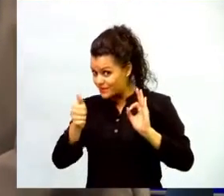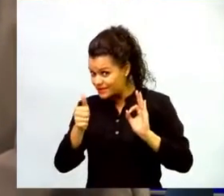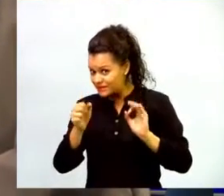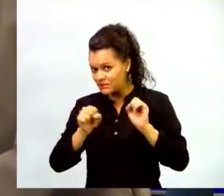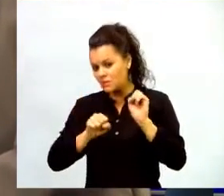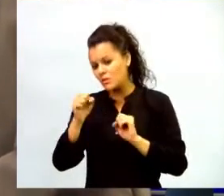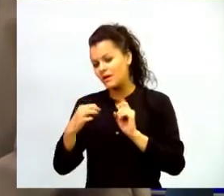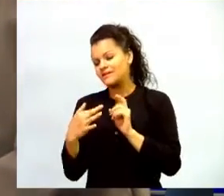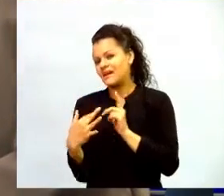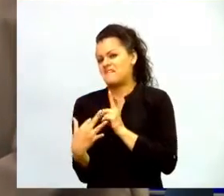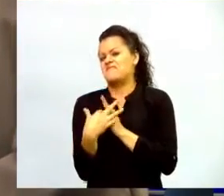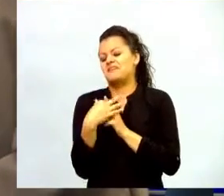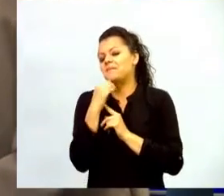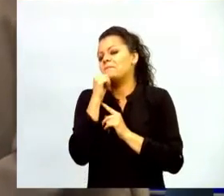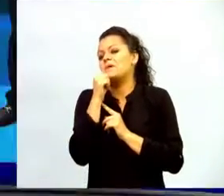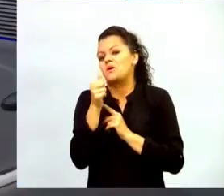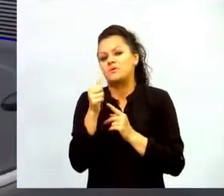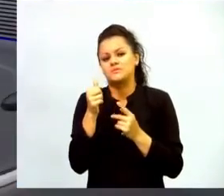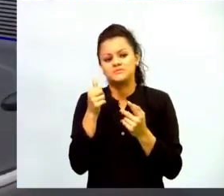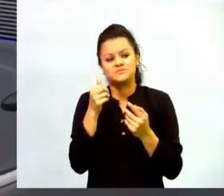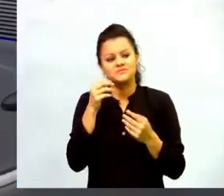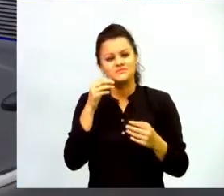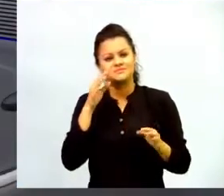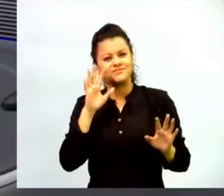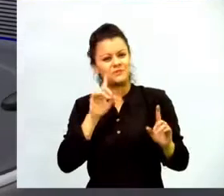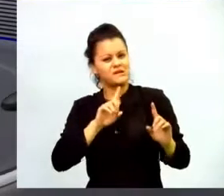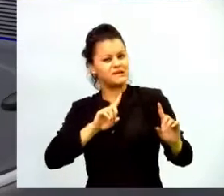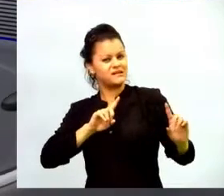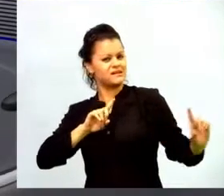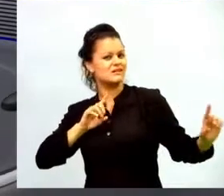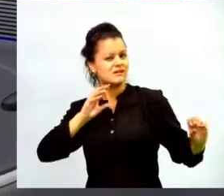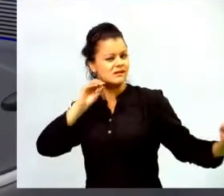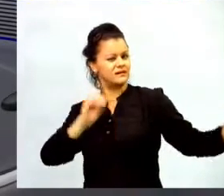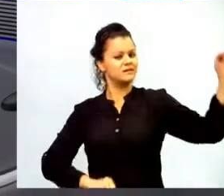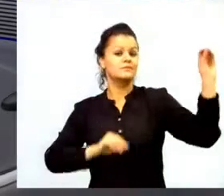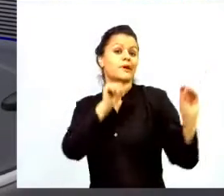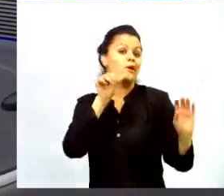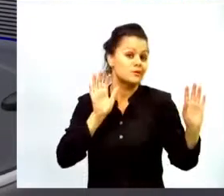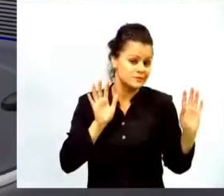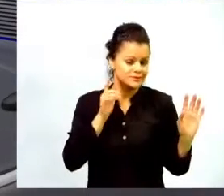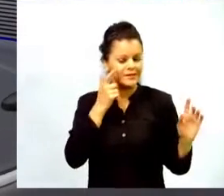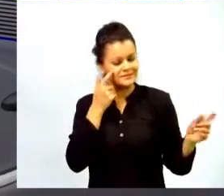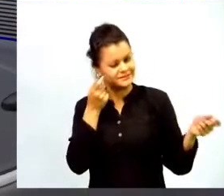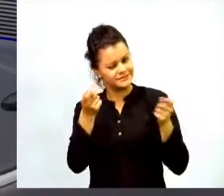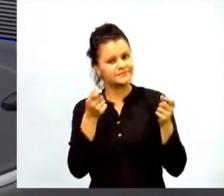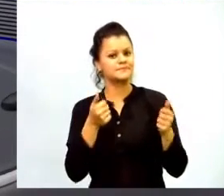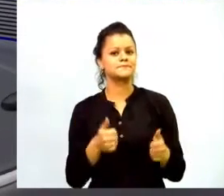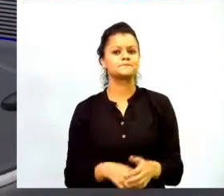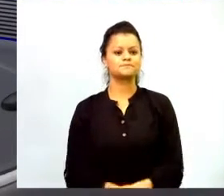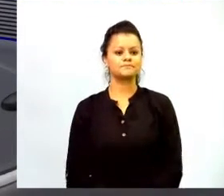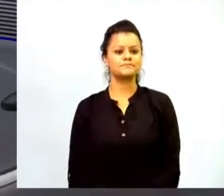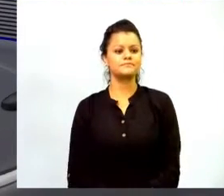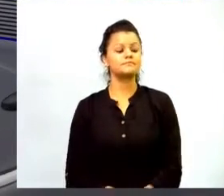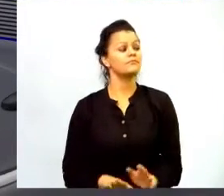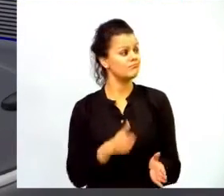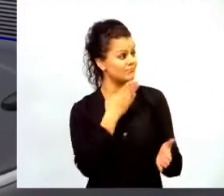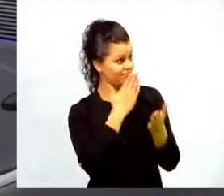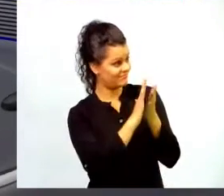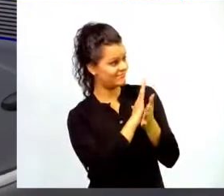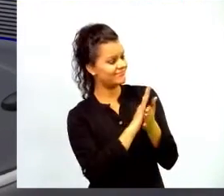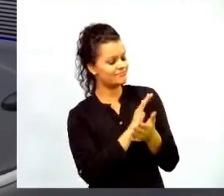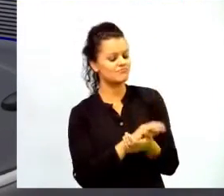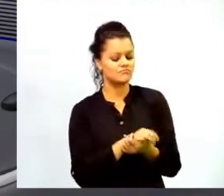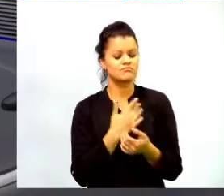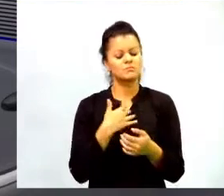profundizar esas diferencias muchas gracias Juan Carlos bueno yo quiero ir retomando algunas ideas importantes de este panel